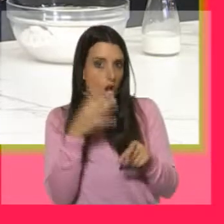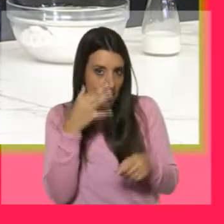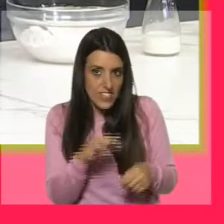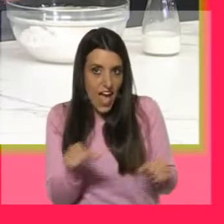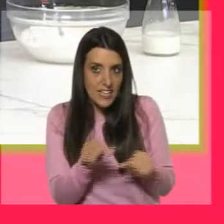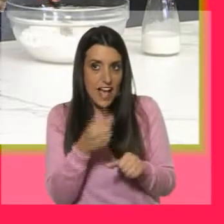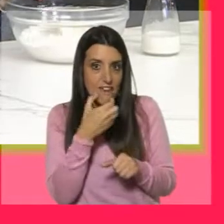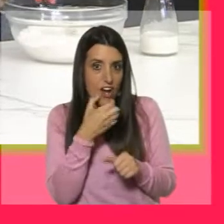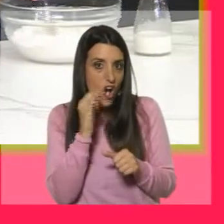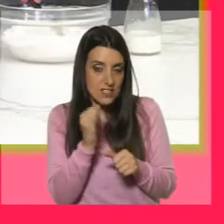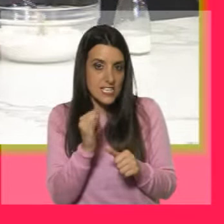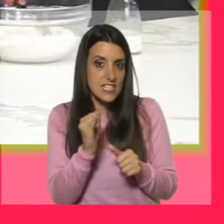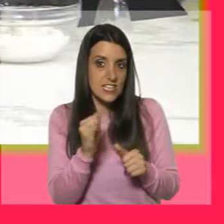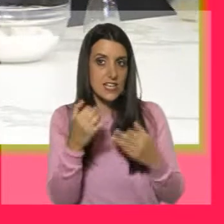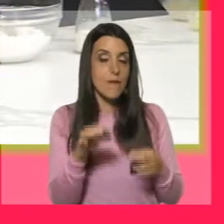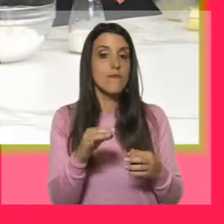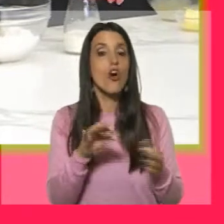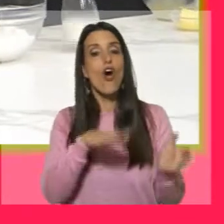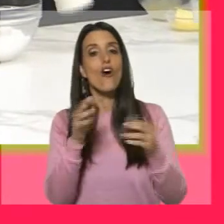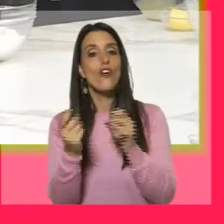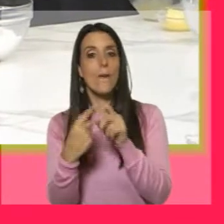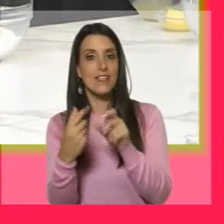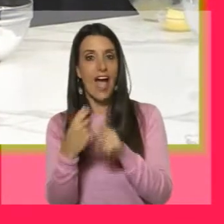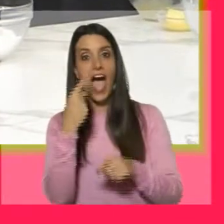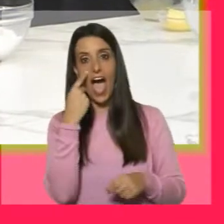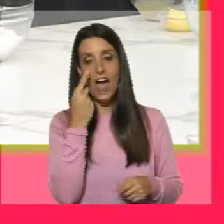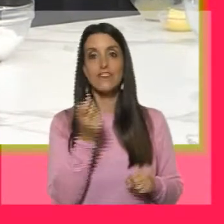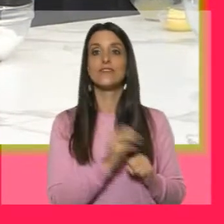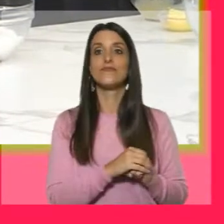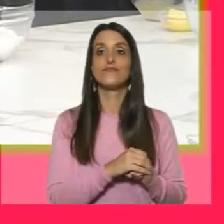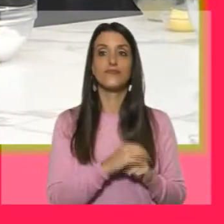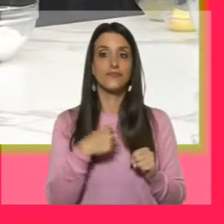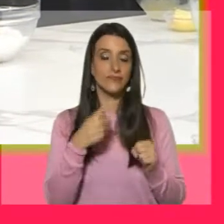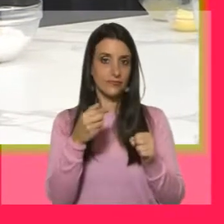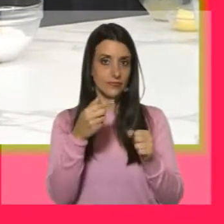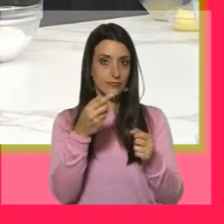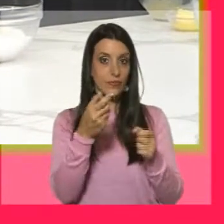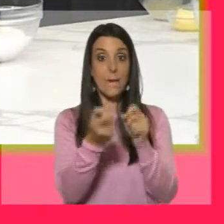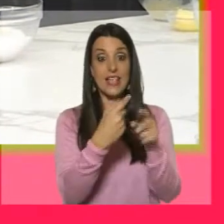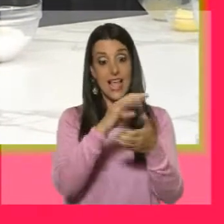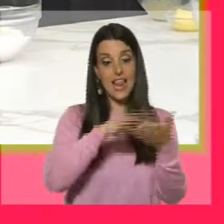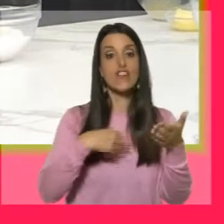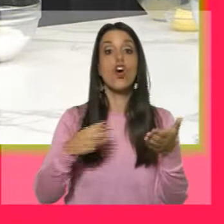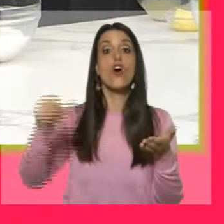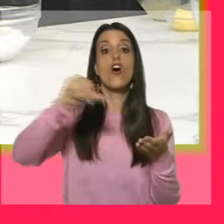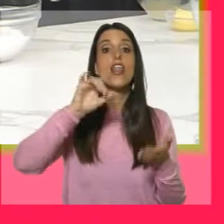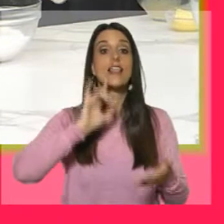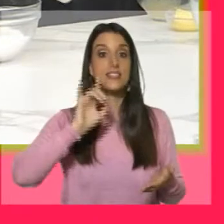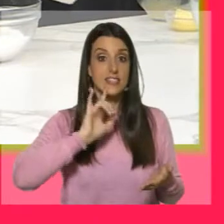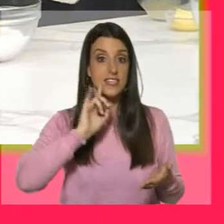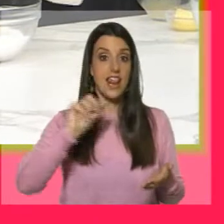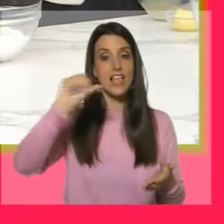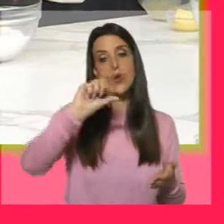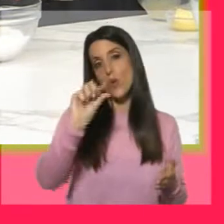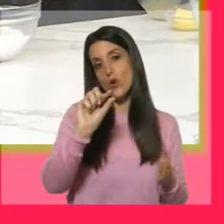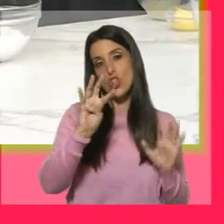De Noelia, exactamente. Dale. Y tenemos más mensajes, ¿eh? Voy, mientras vamos viendo los mensajes, agregando la leche. Que dice que es poquita también,